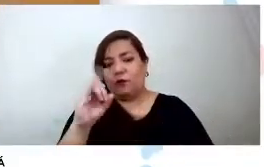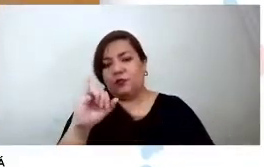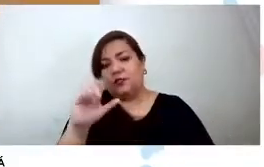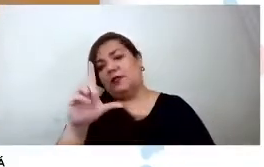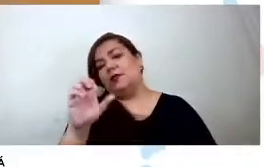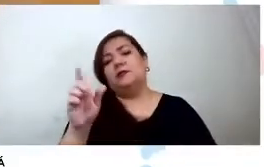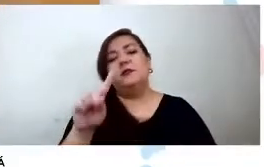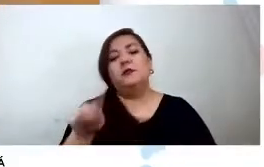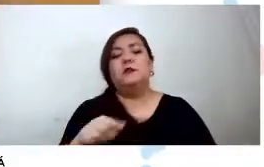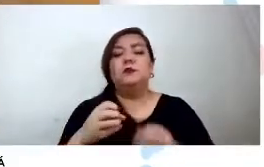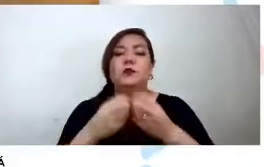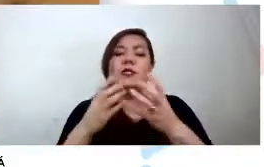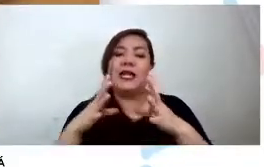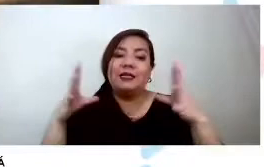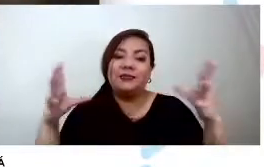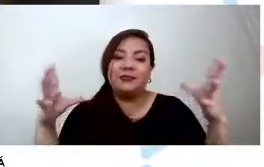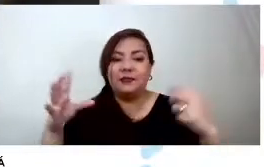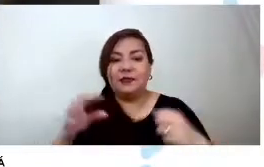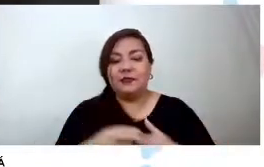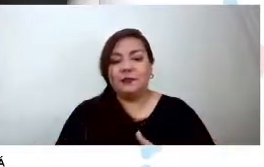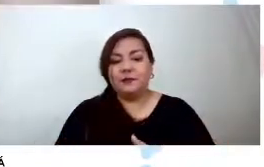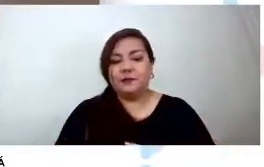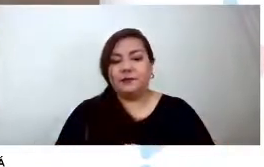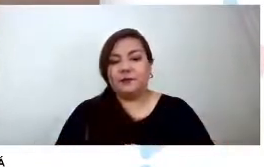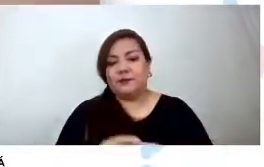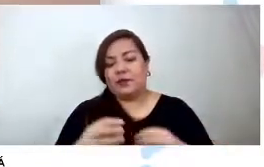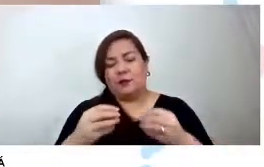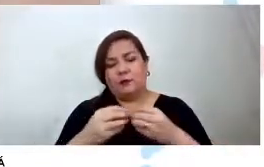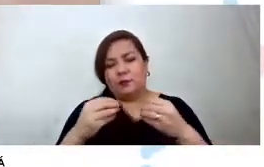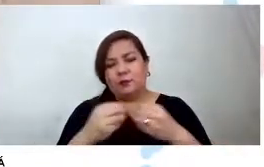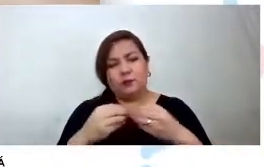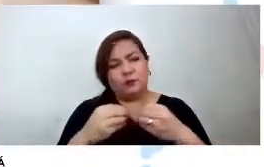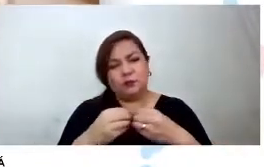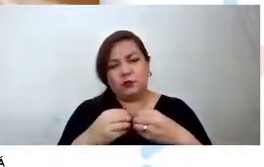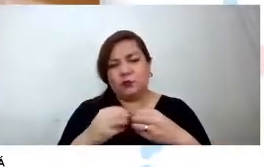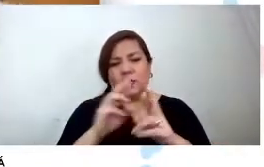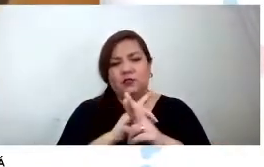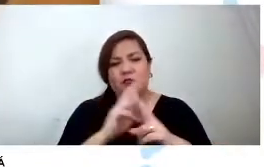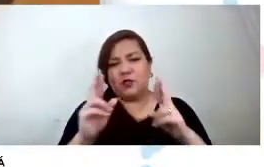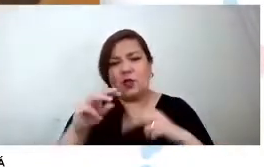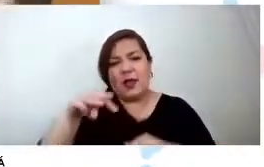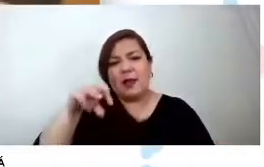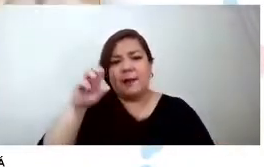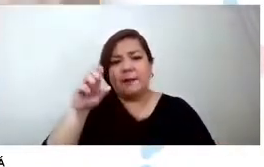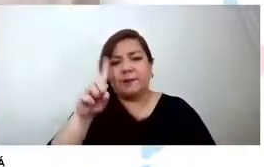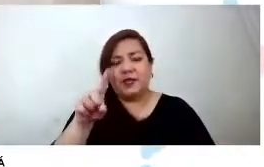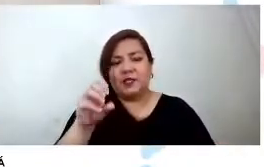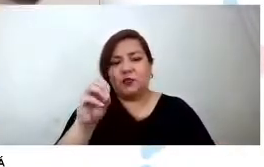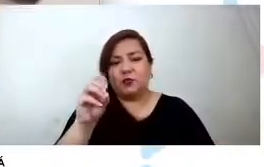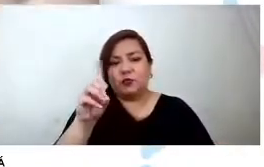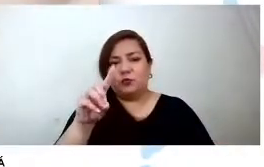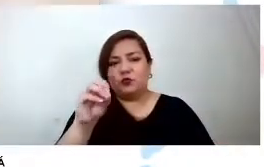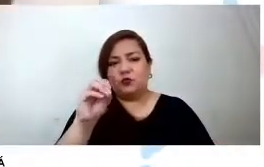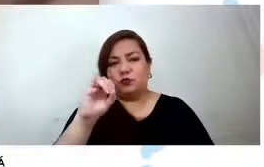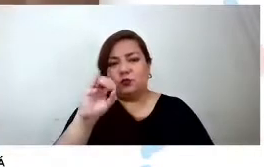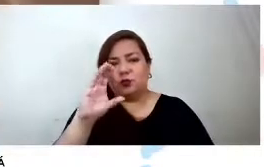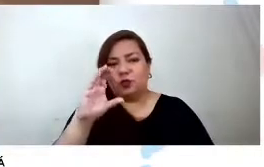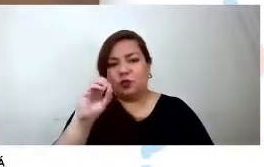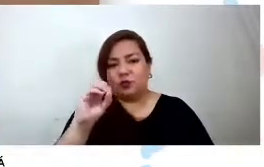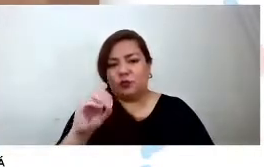muchos asociados al Mesozoico. Y esta es una reproducción de